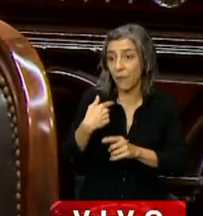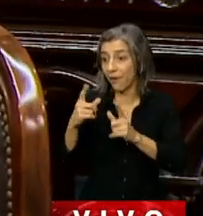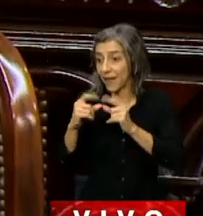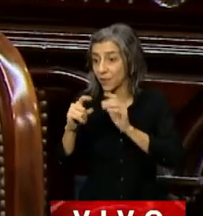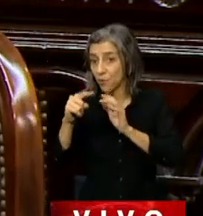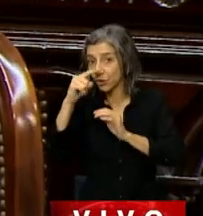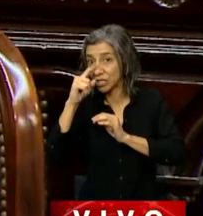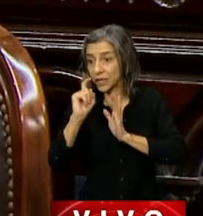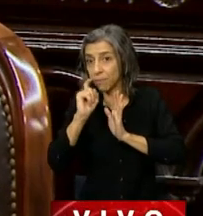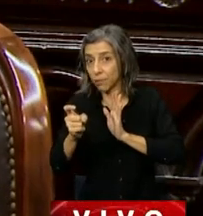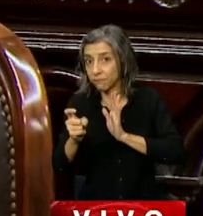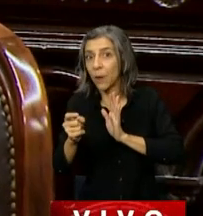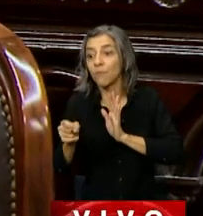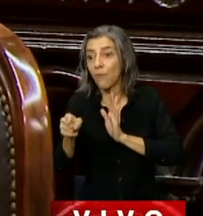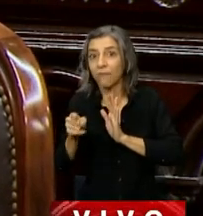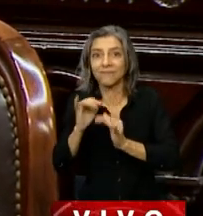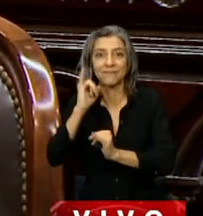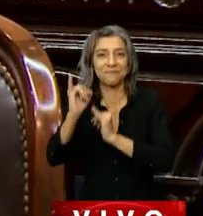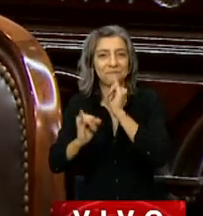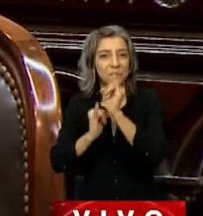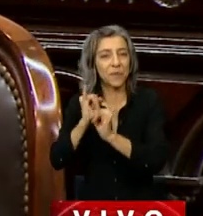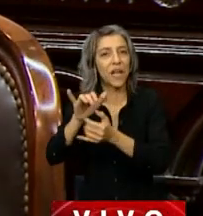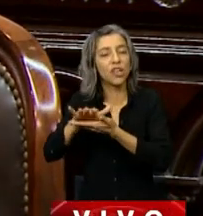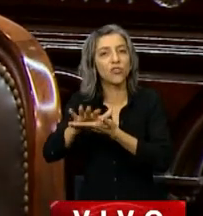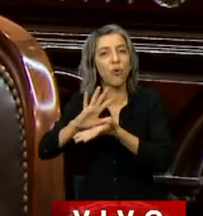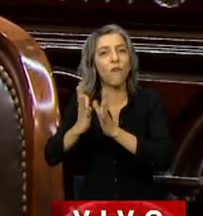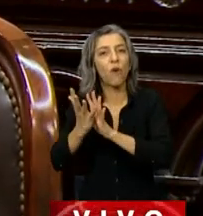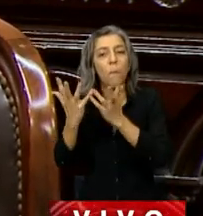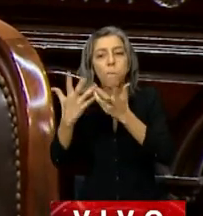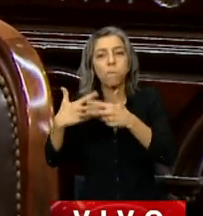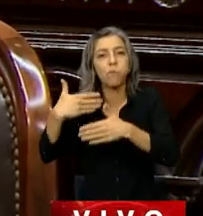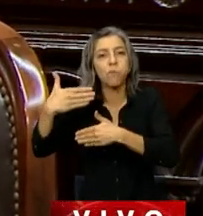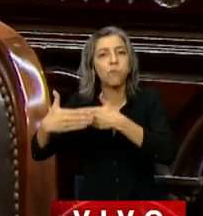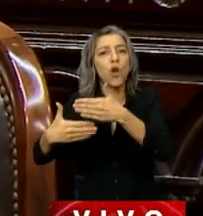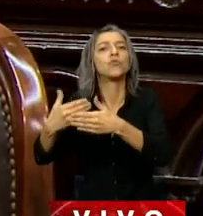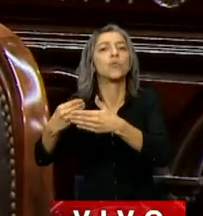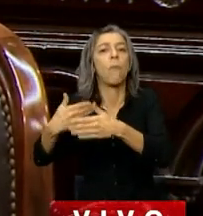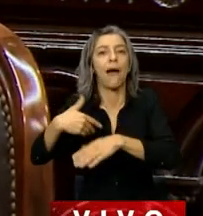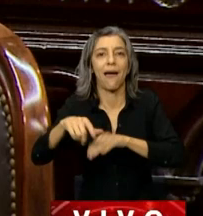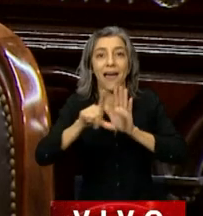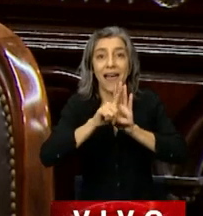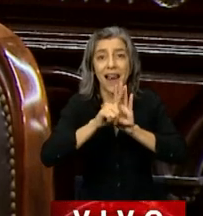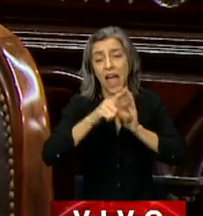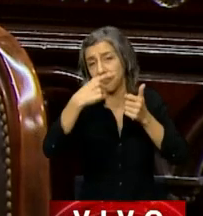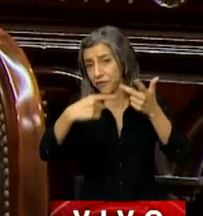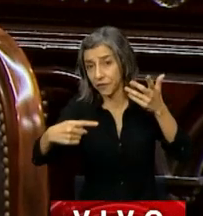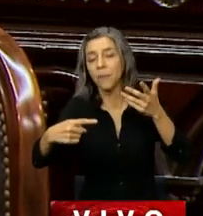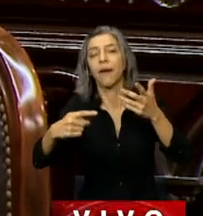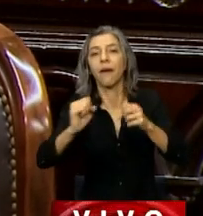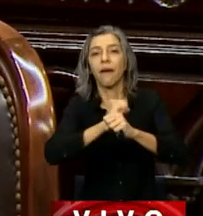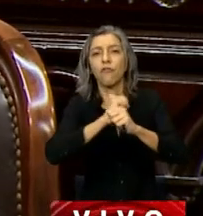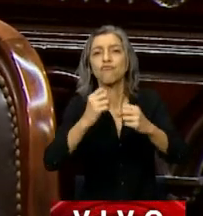nada menos que en el proceso deliberativo de la sanción de las leyes, el tema de